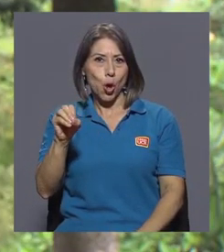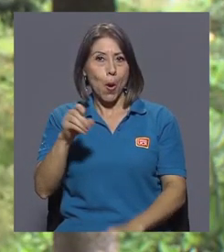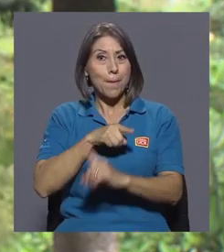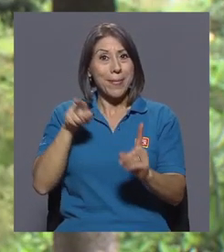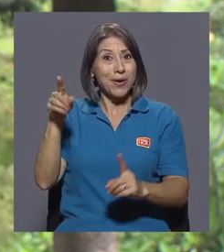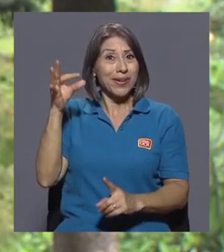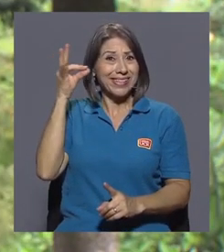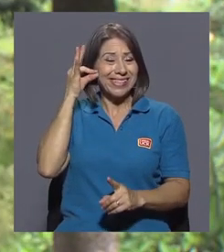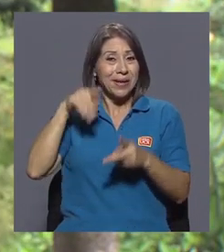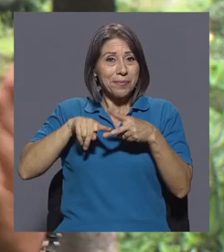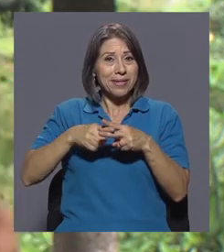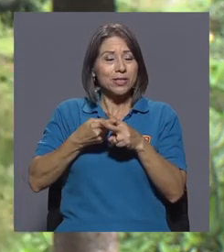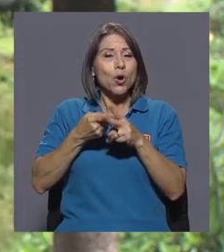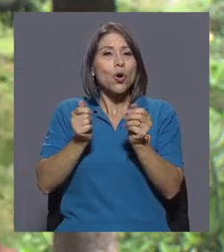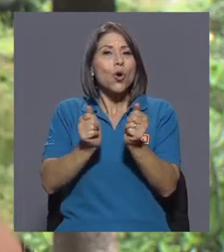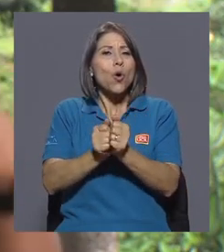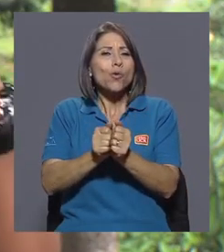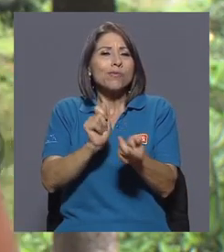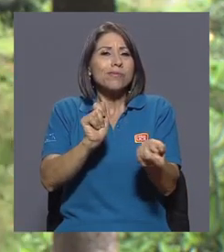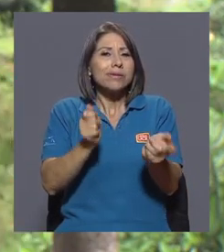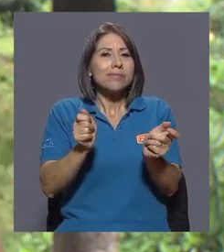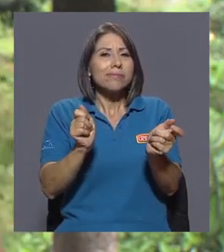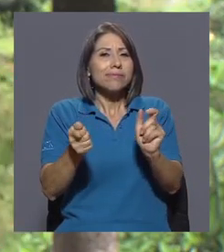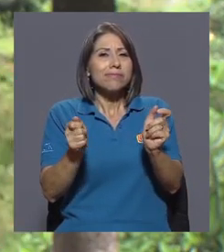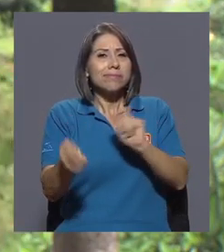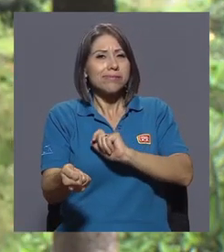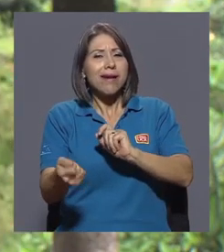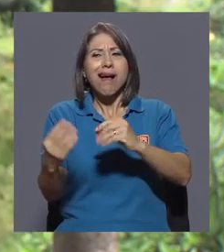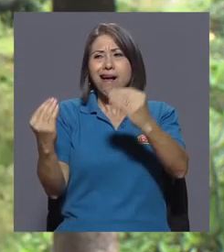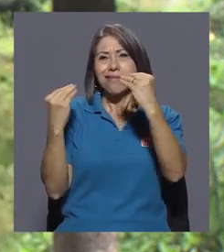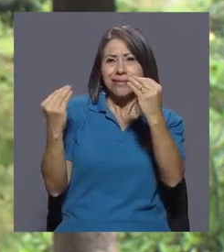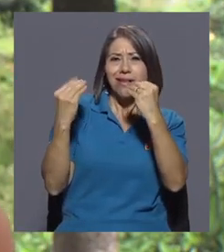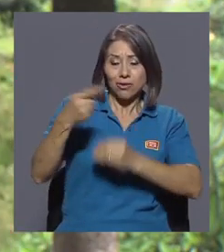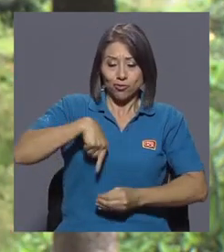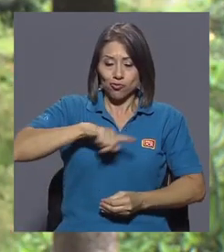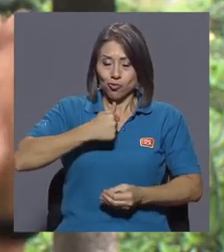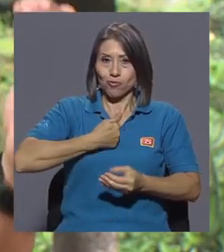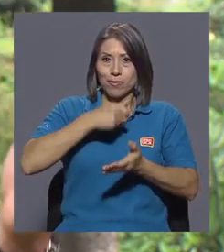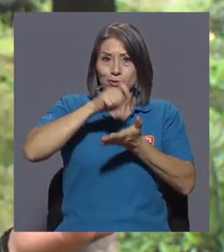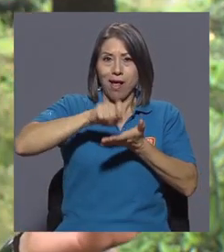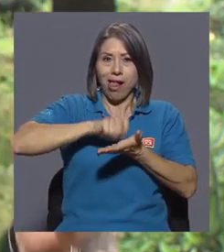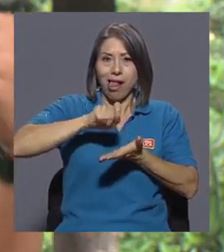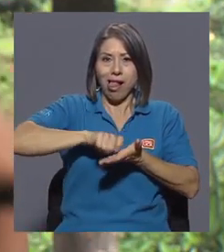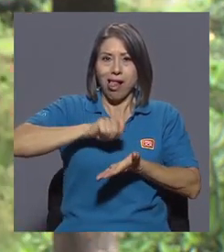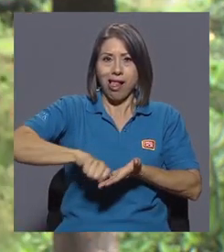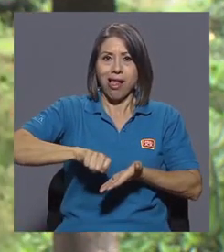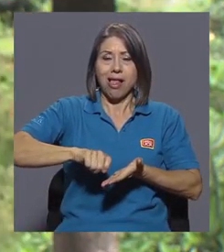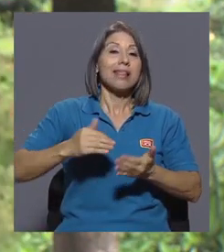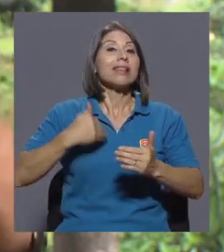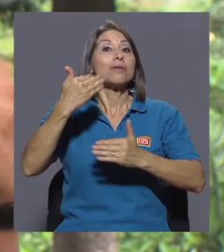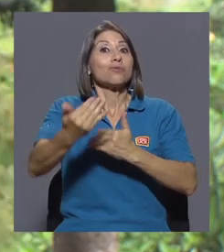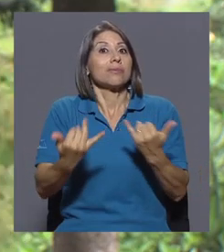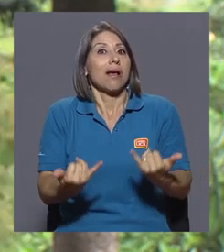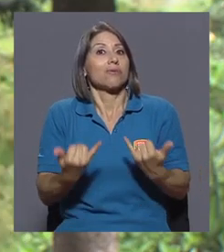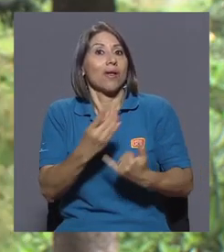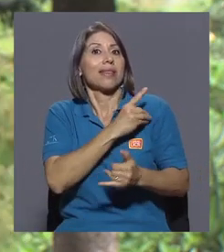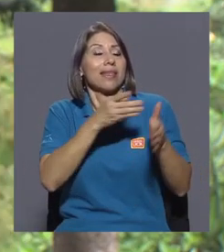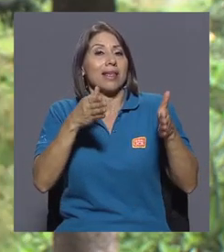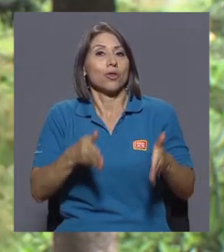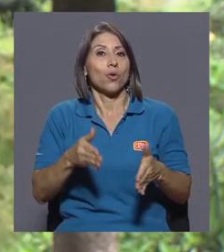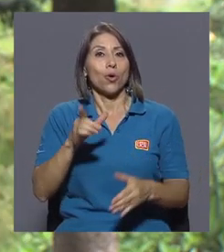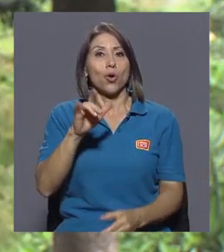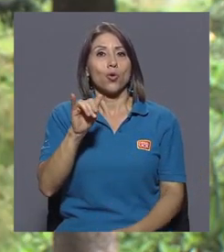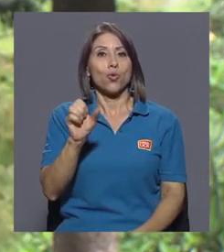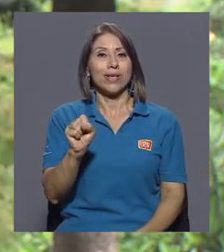introducir este cambios para enseñarnos como a componer a nosotros luego entró nuestro actual director de diseños única